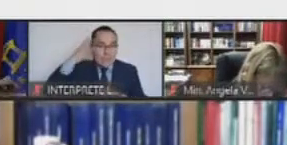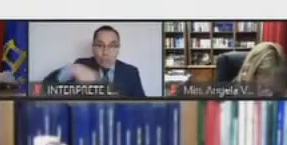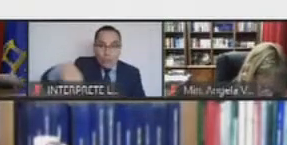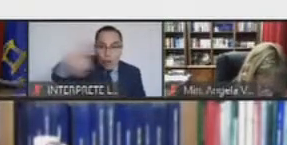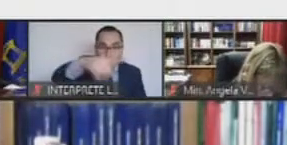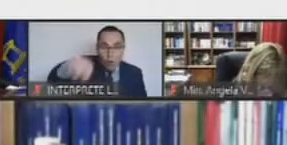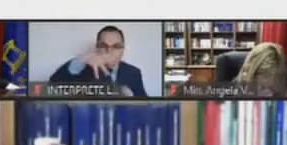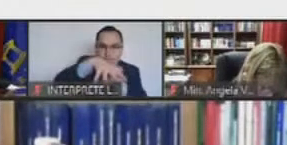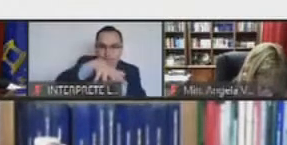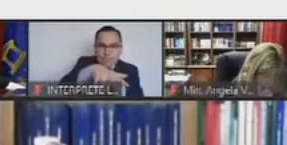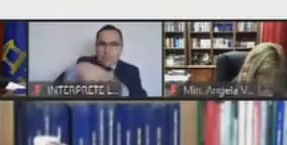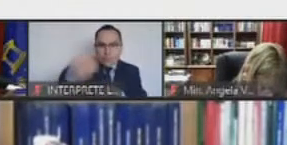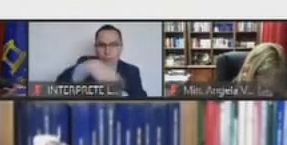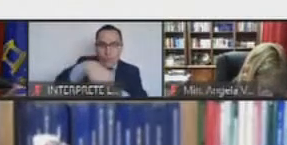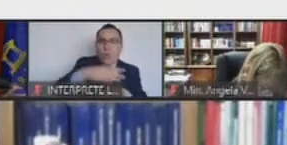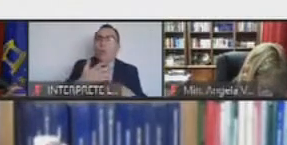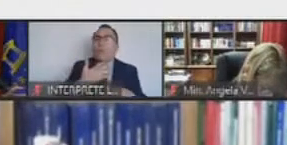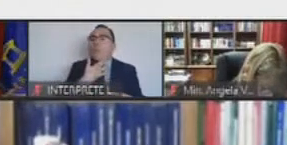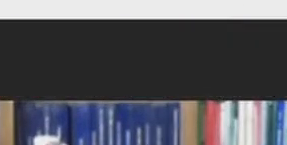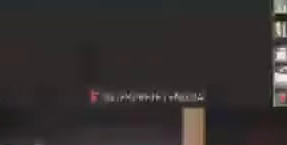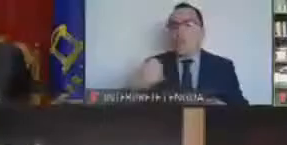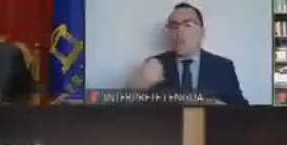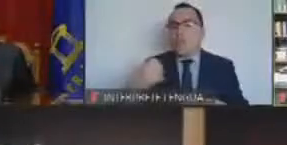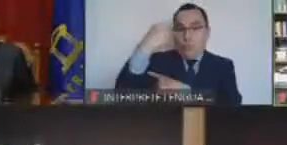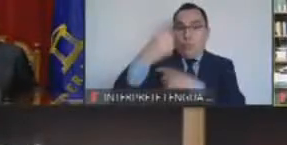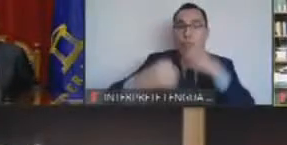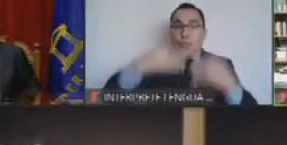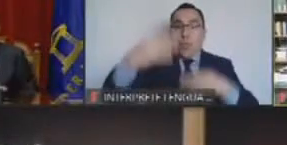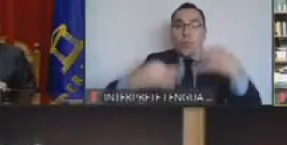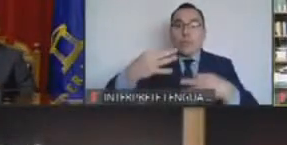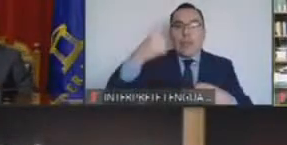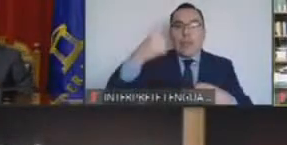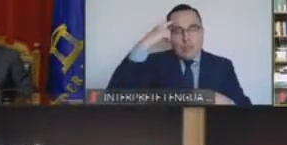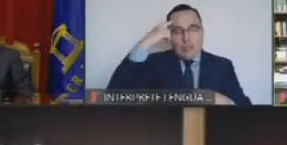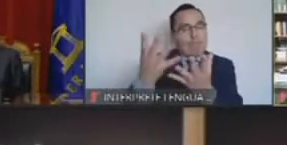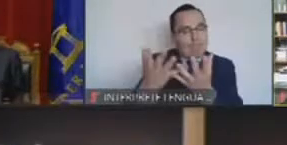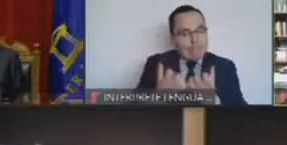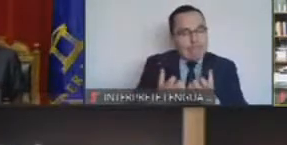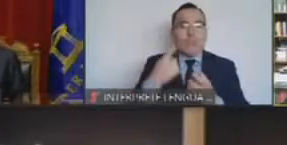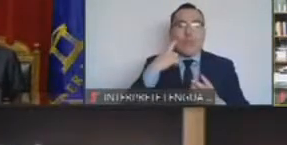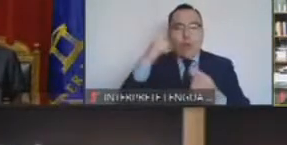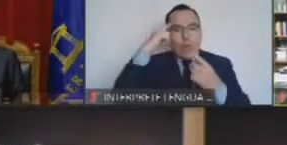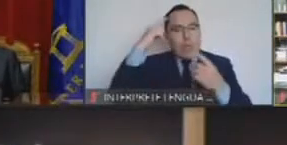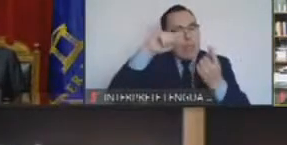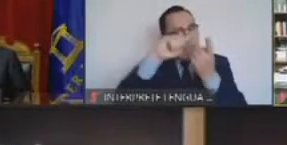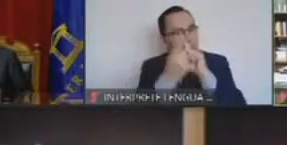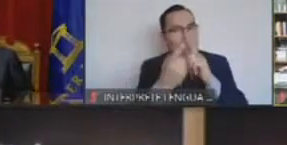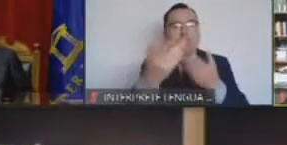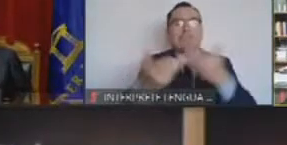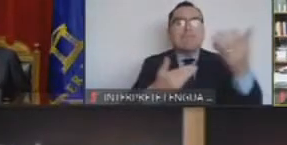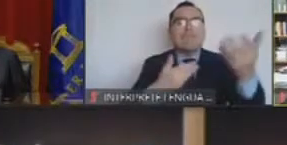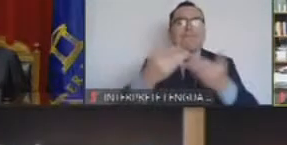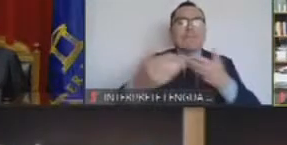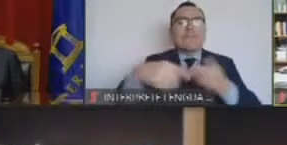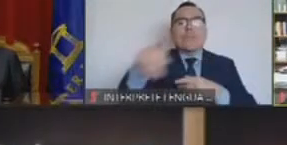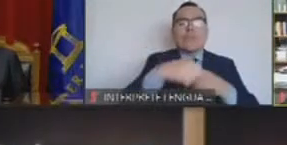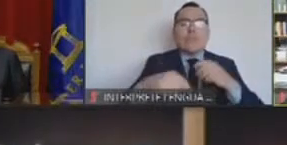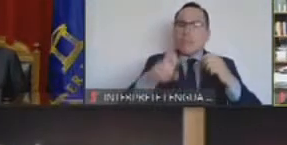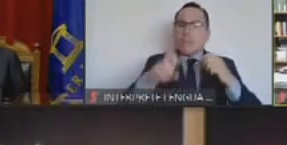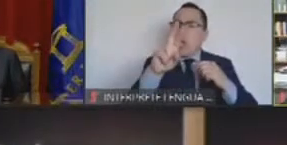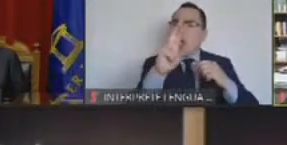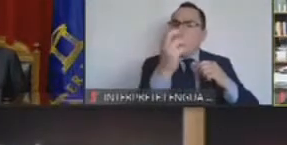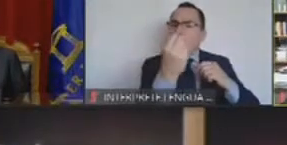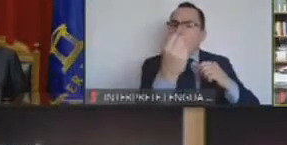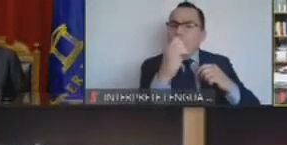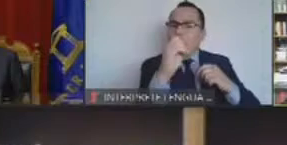Judicial necesita de estas instancias de intercambio de ideas sobre políticas de probidad y transparencia. Aun